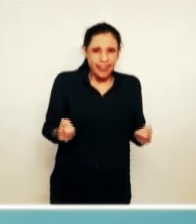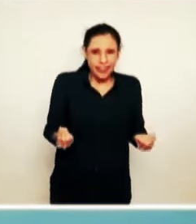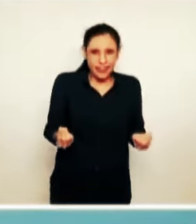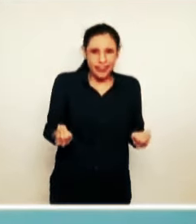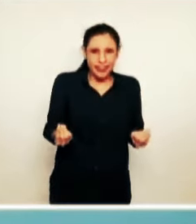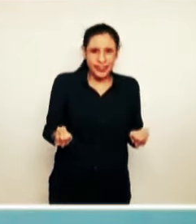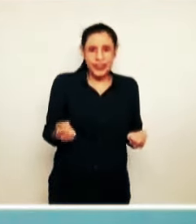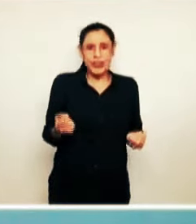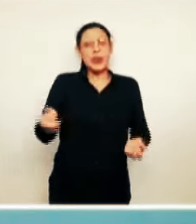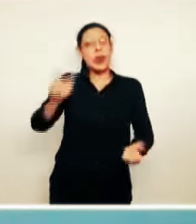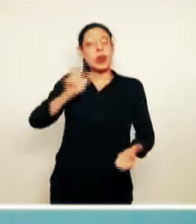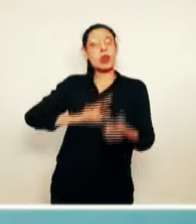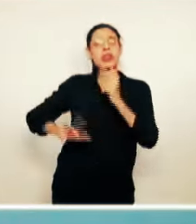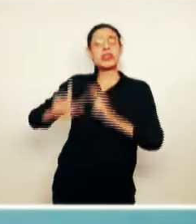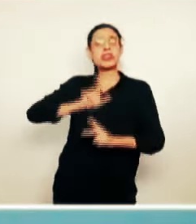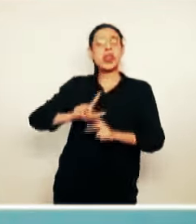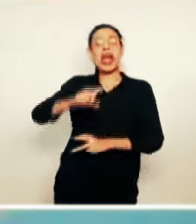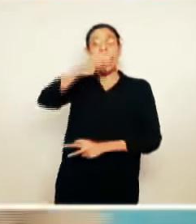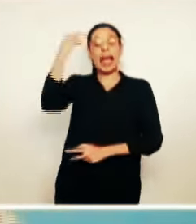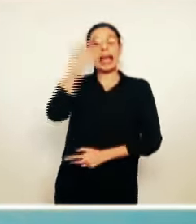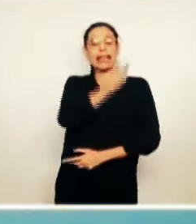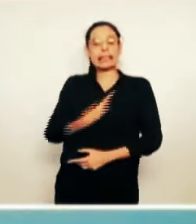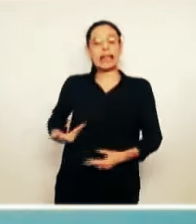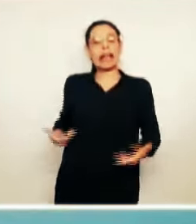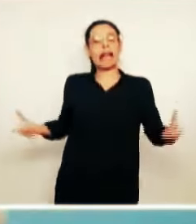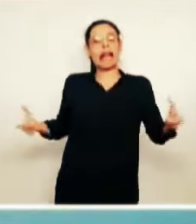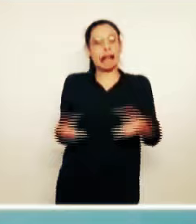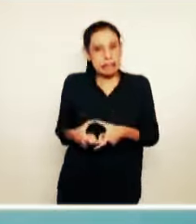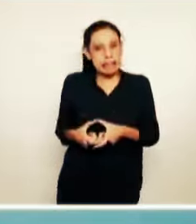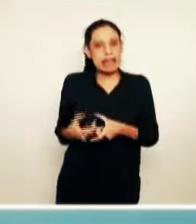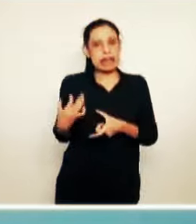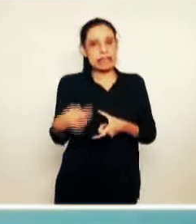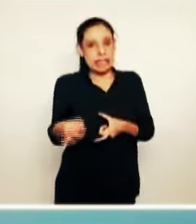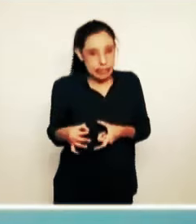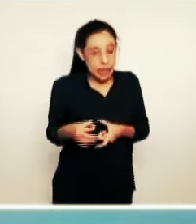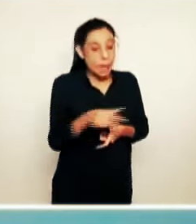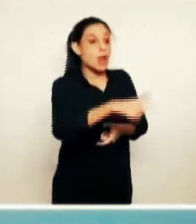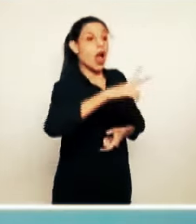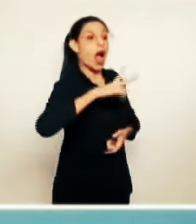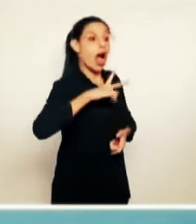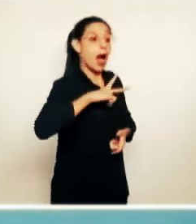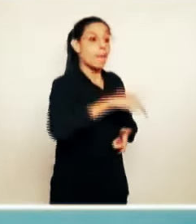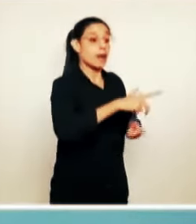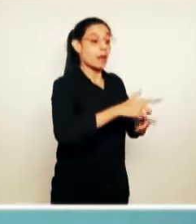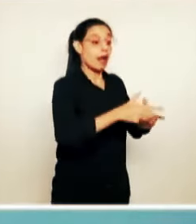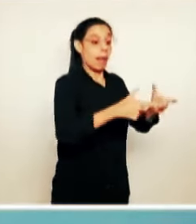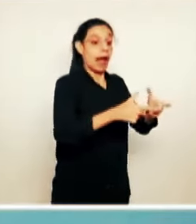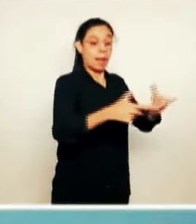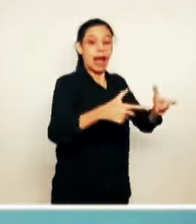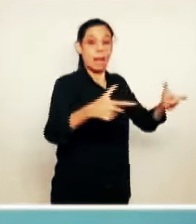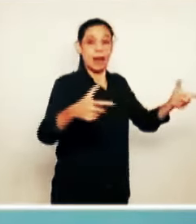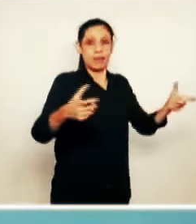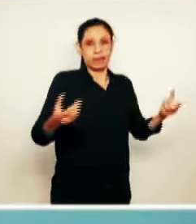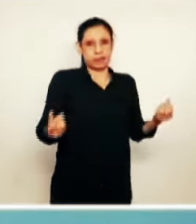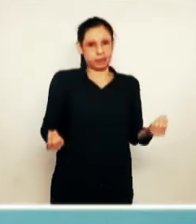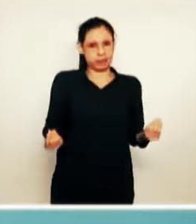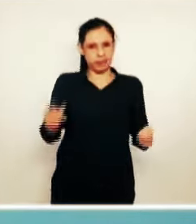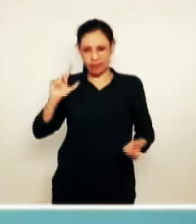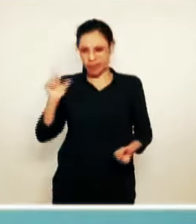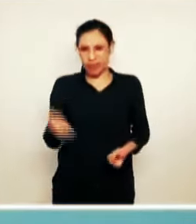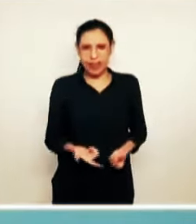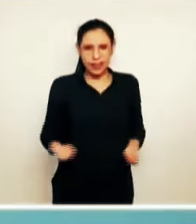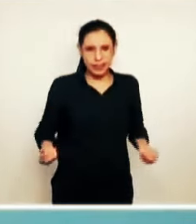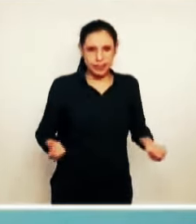el Estado y ellos, sin embargo, se agrandan en 3, 4, 5 empresas para poder cobrar más? ¿Qué es lo que nos